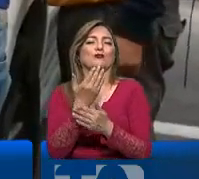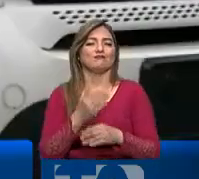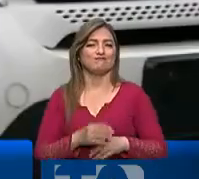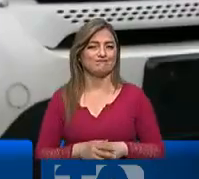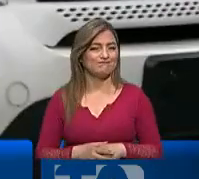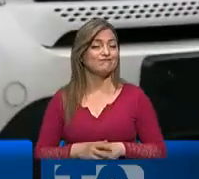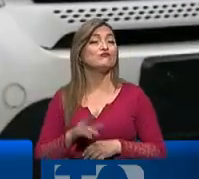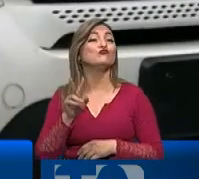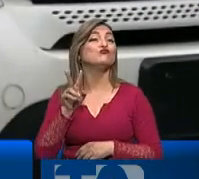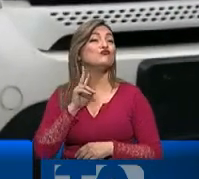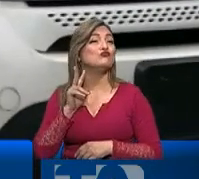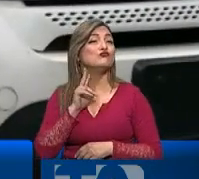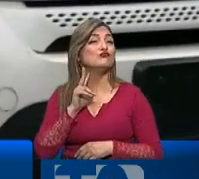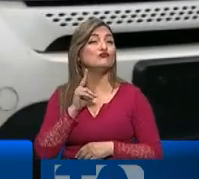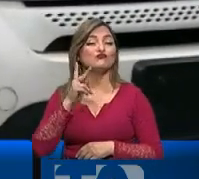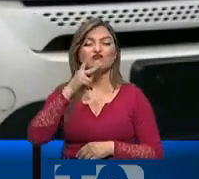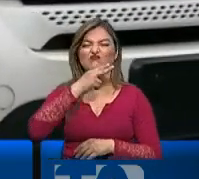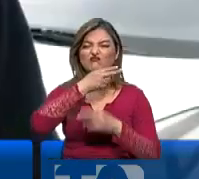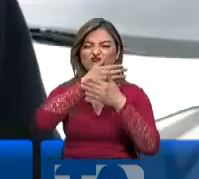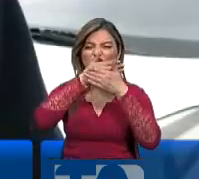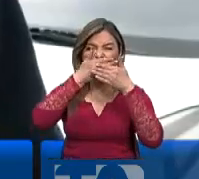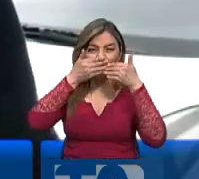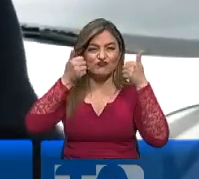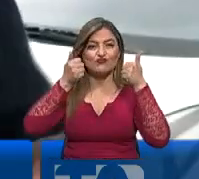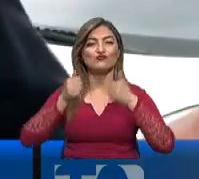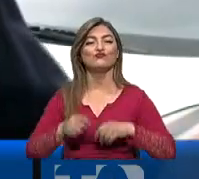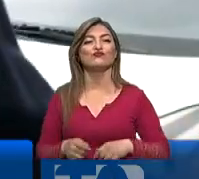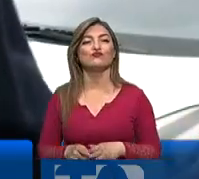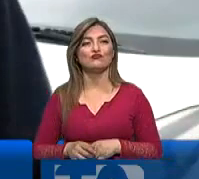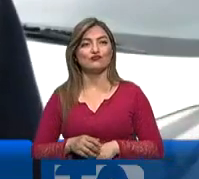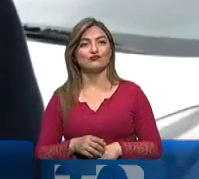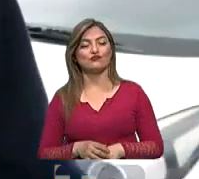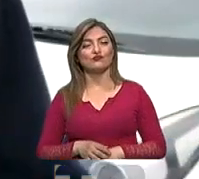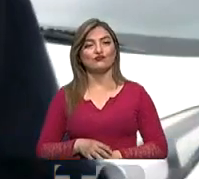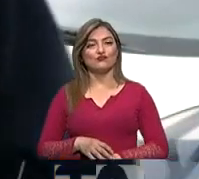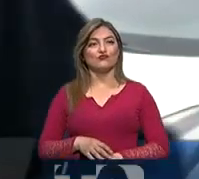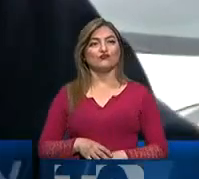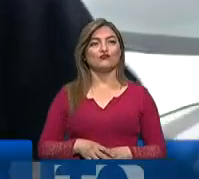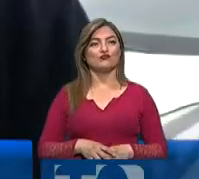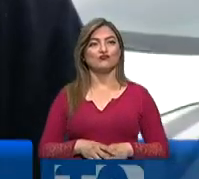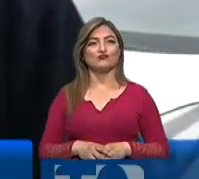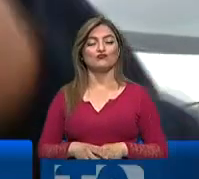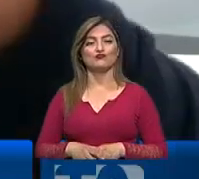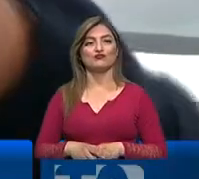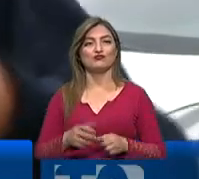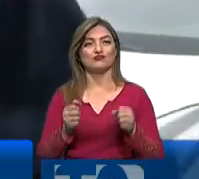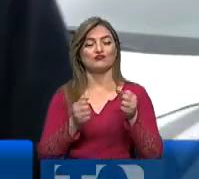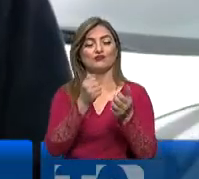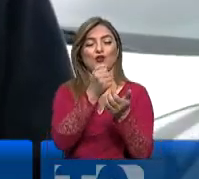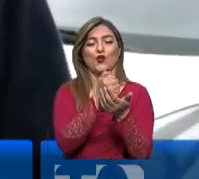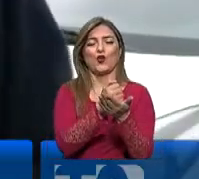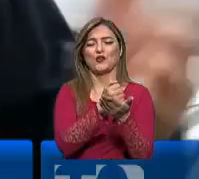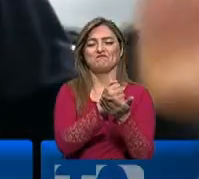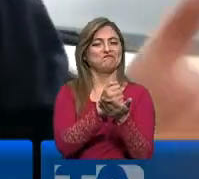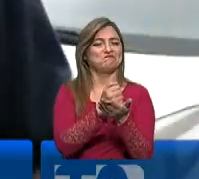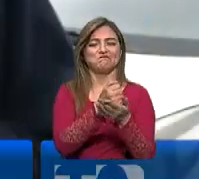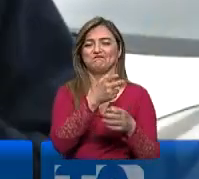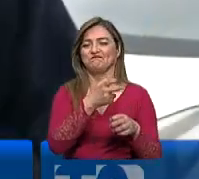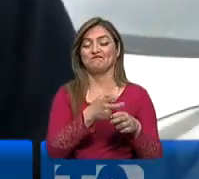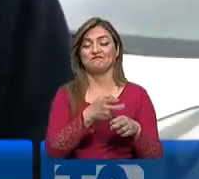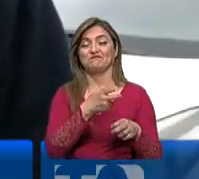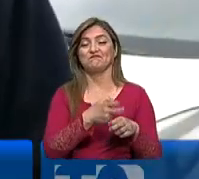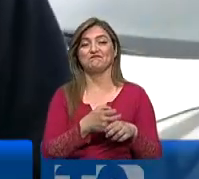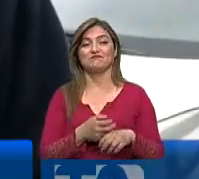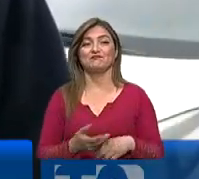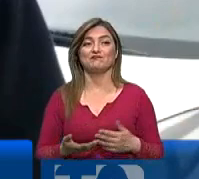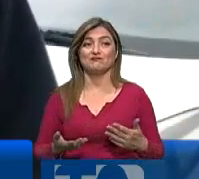lamentablemente son víctimas del engaño y la estafa. Y que no tienen la matriculación correcta. Y gracias